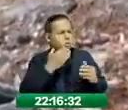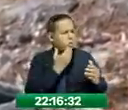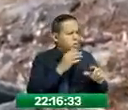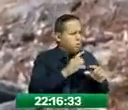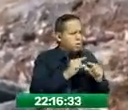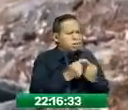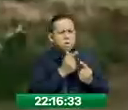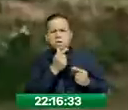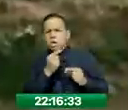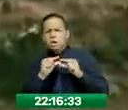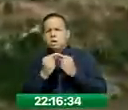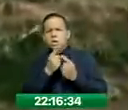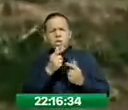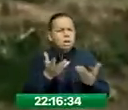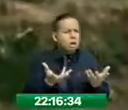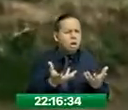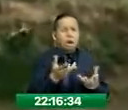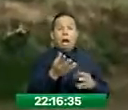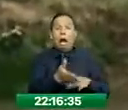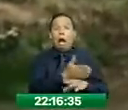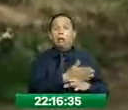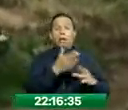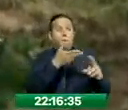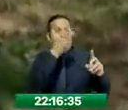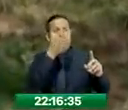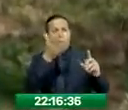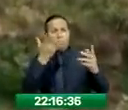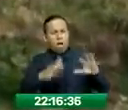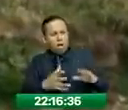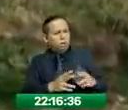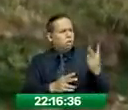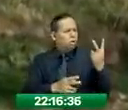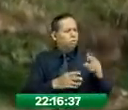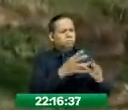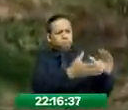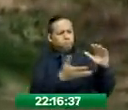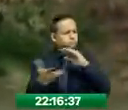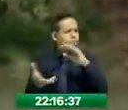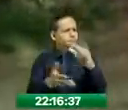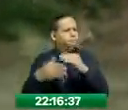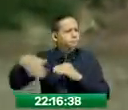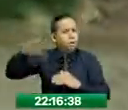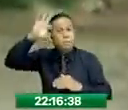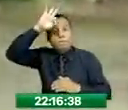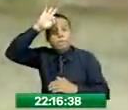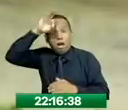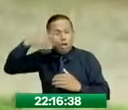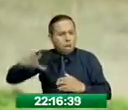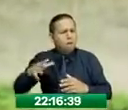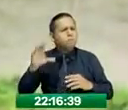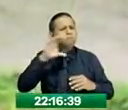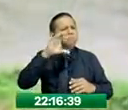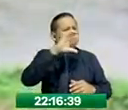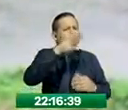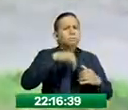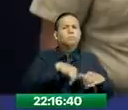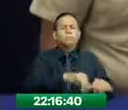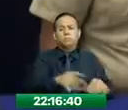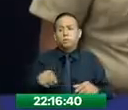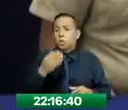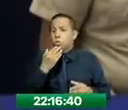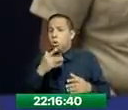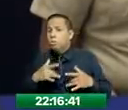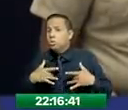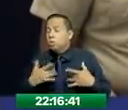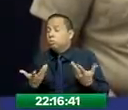armas de fuego que dejó dos personas heridas quienes fueron trasladadas hasta el hospital de la localidad con pronóstico reservado